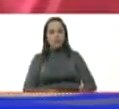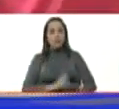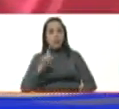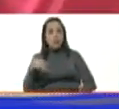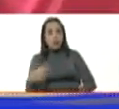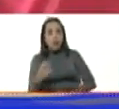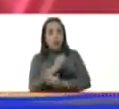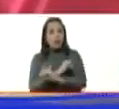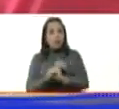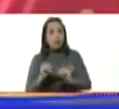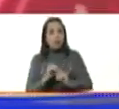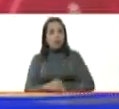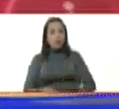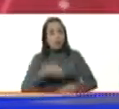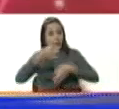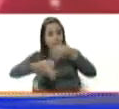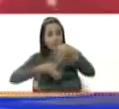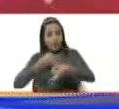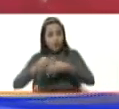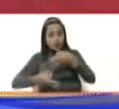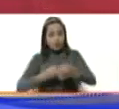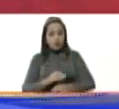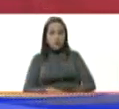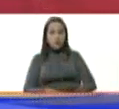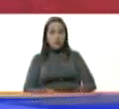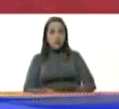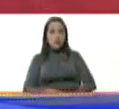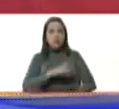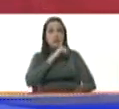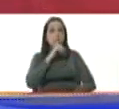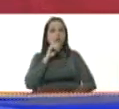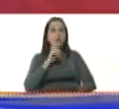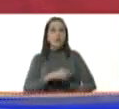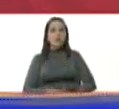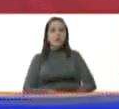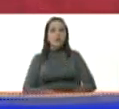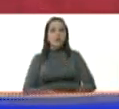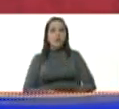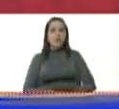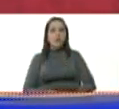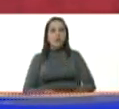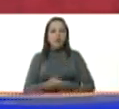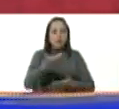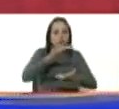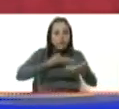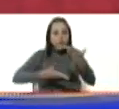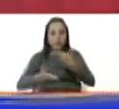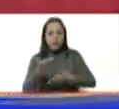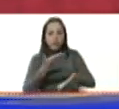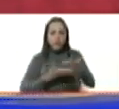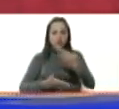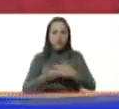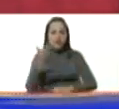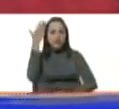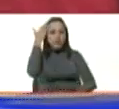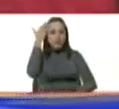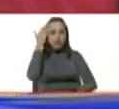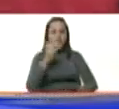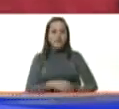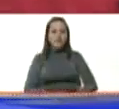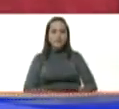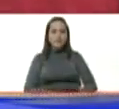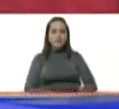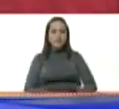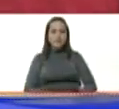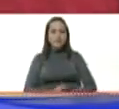parte de las explicaciones, que en este caso lo llamamos, esta fase la llamamos intercambio de saberes. Esta parte